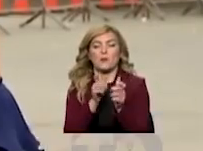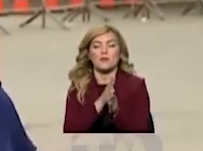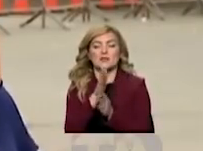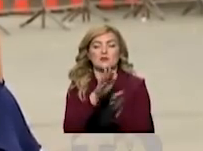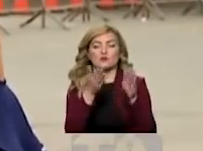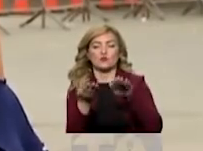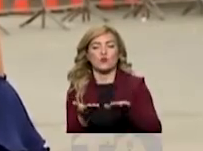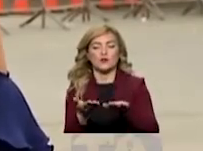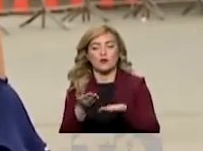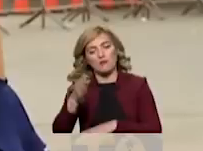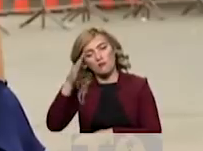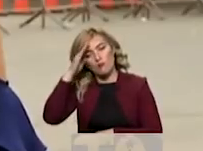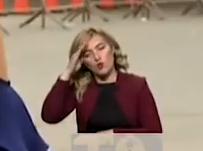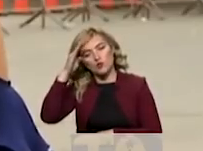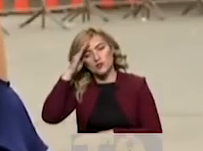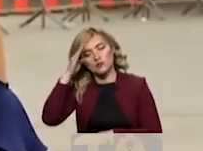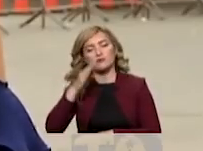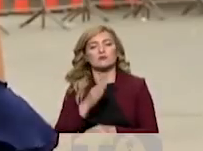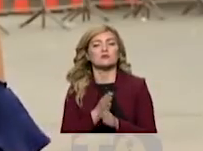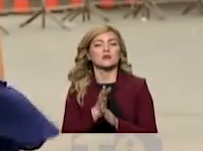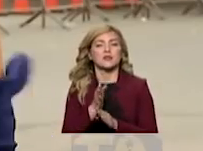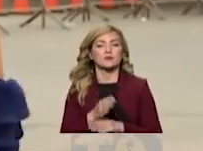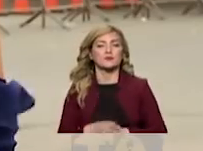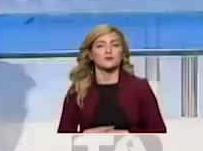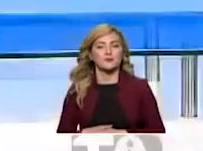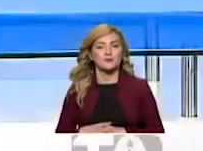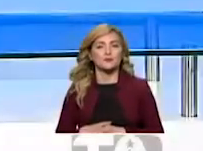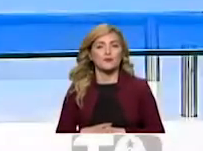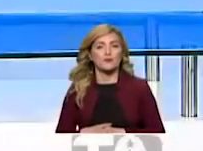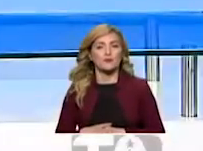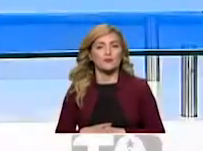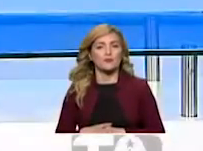criminalística, también agentes de la DINASET.